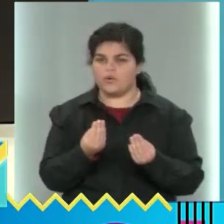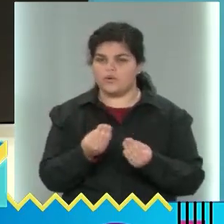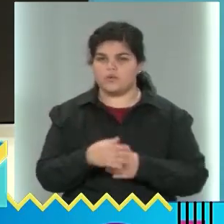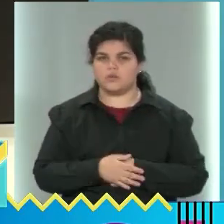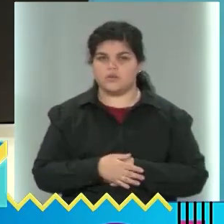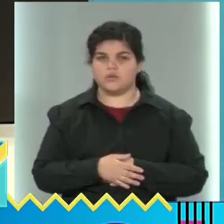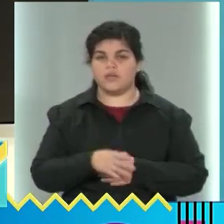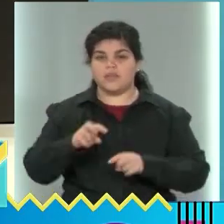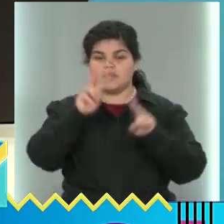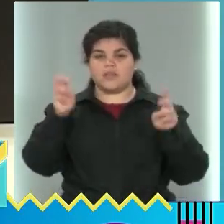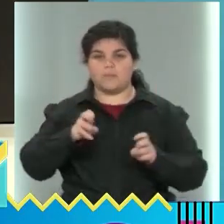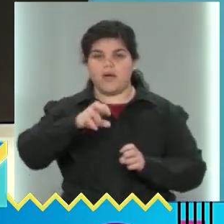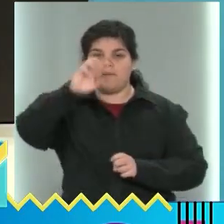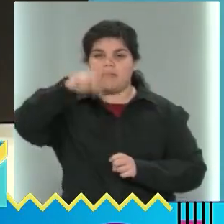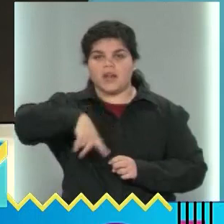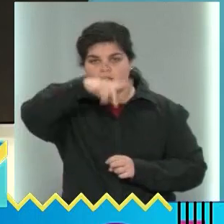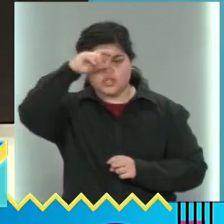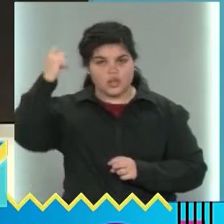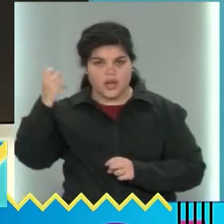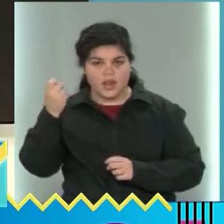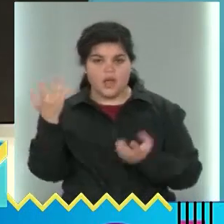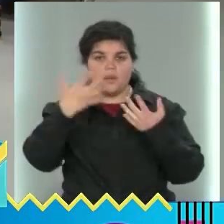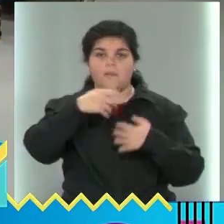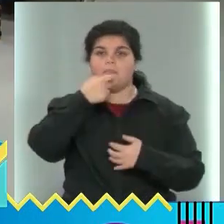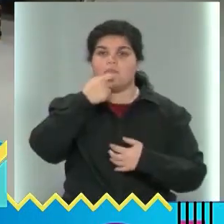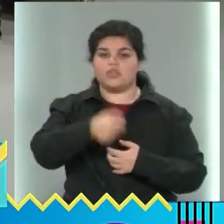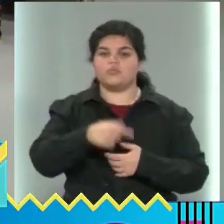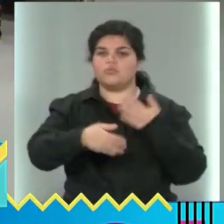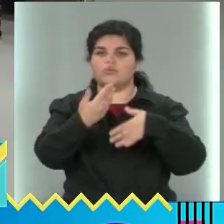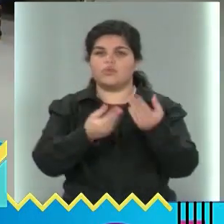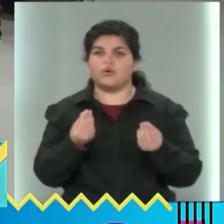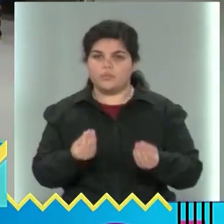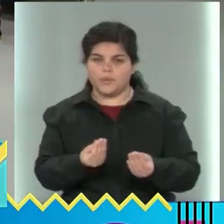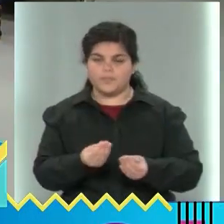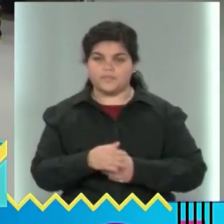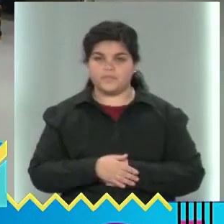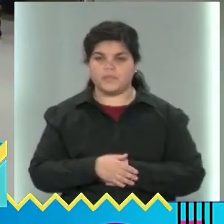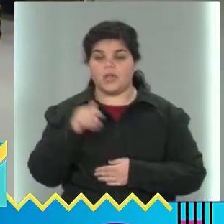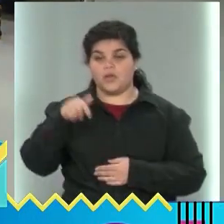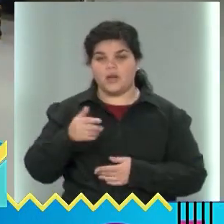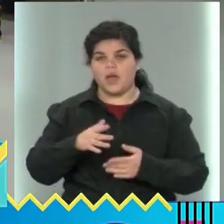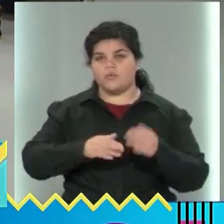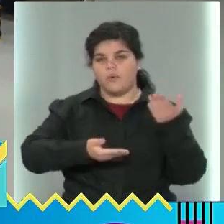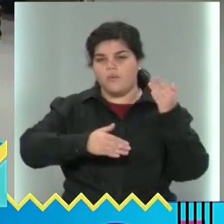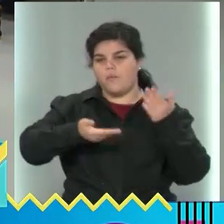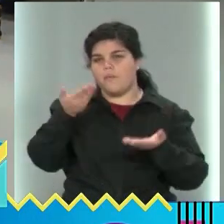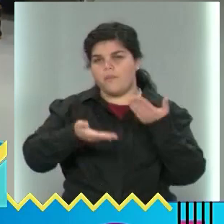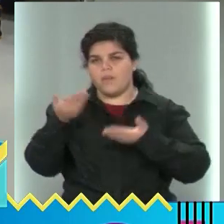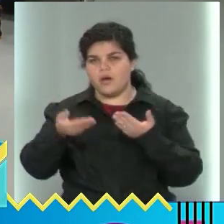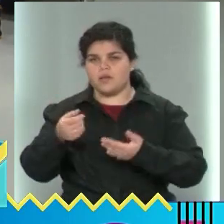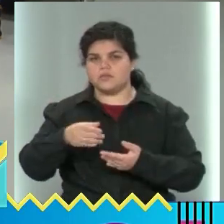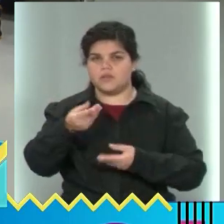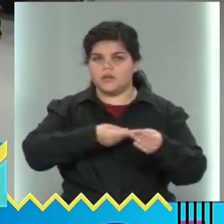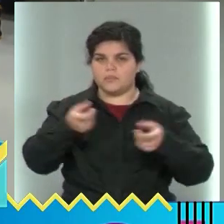una política nacional también responder a eso. Quiero seguir un poco con esto de este balance, si se quiere, esta situación de las pymes en